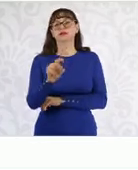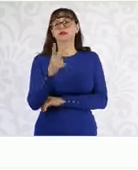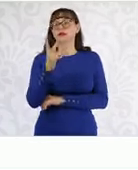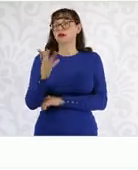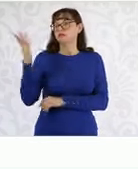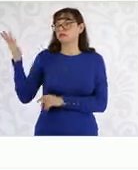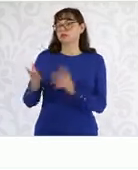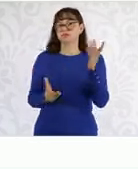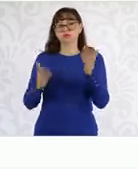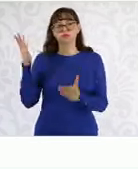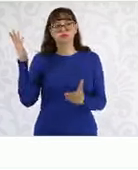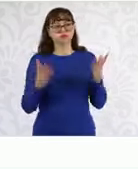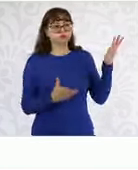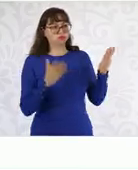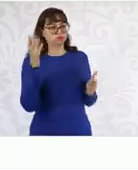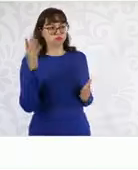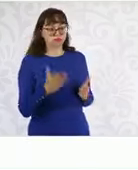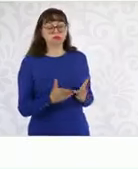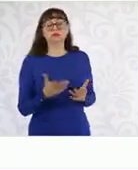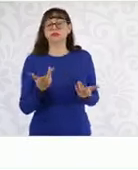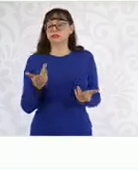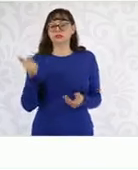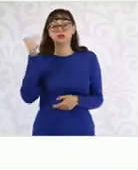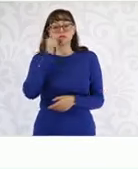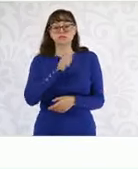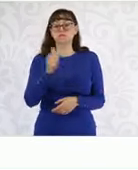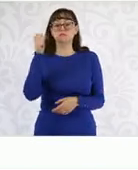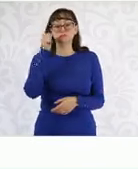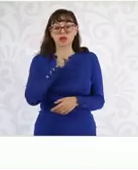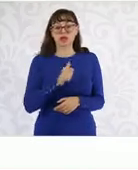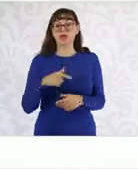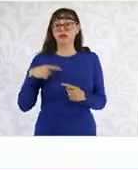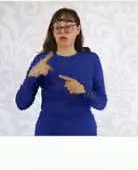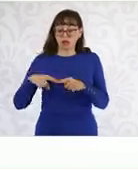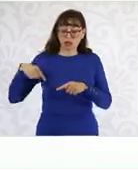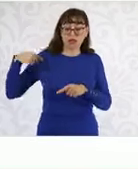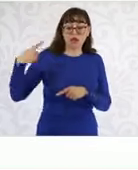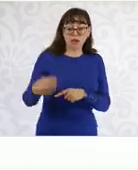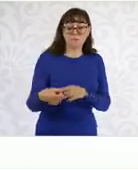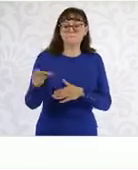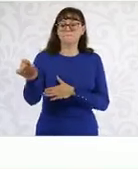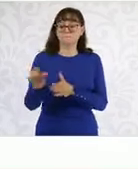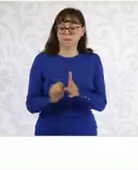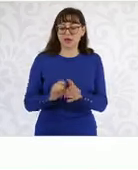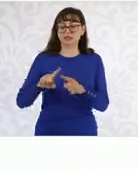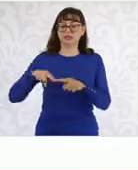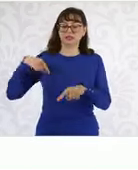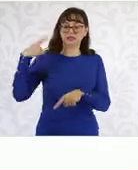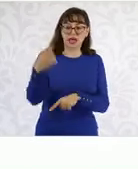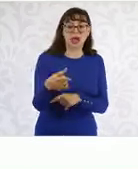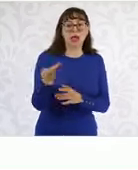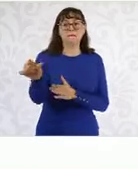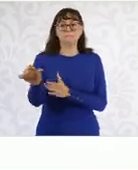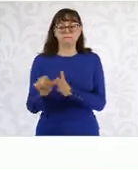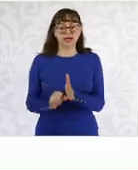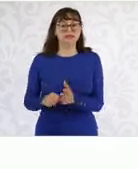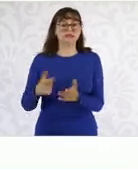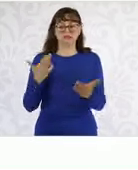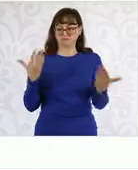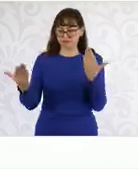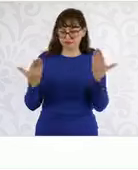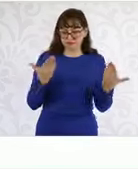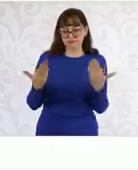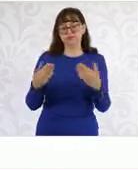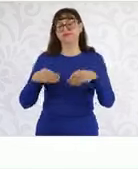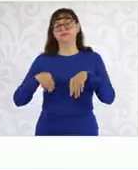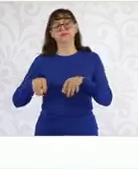que, como ustedes saben, mes con mes se vuelven a cotejar con estas fiscalías y son hechas públicas